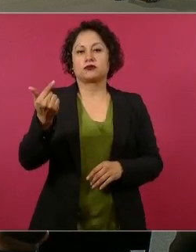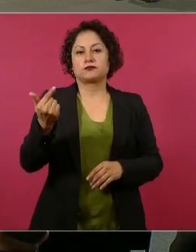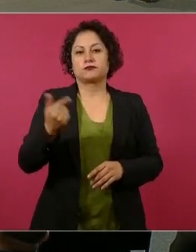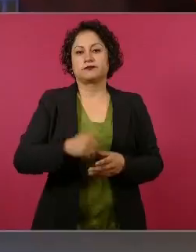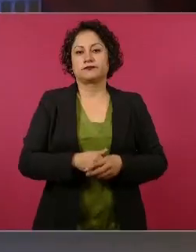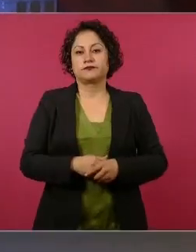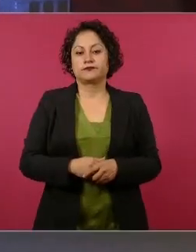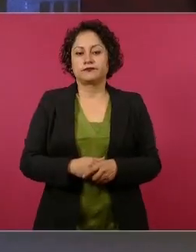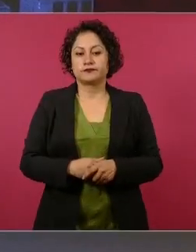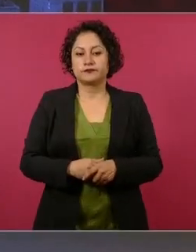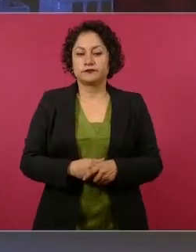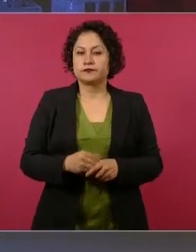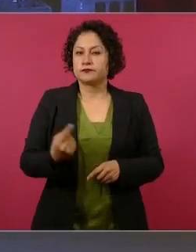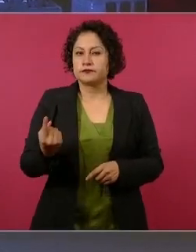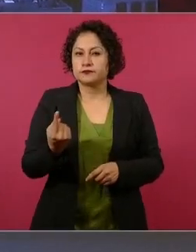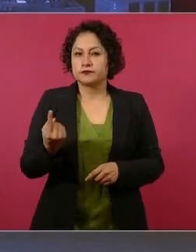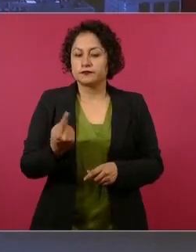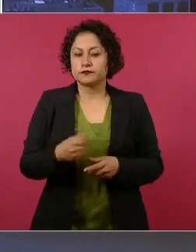¿Mande?